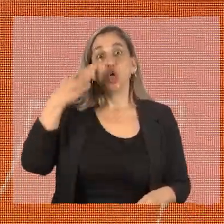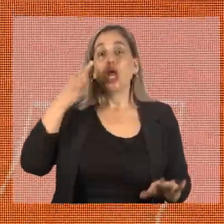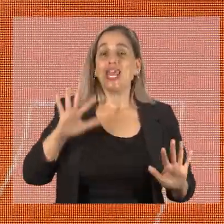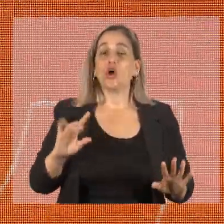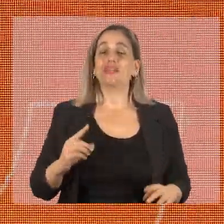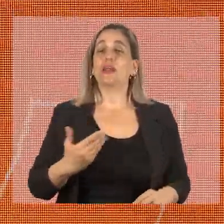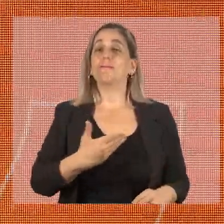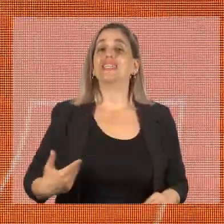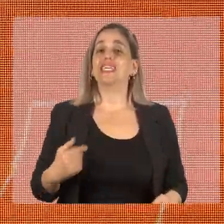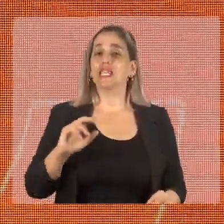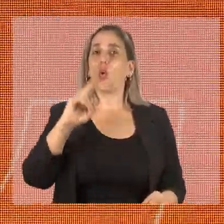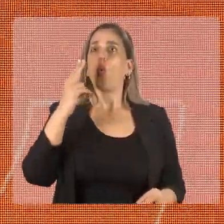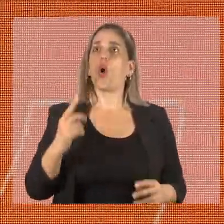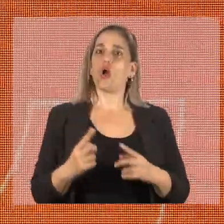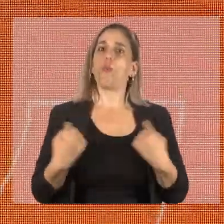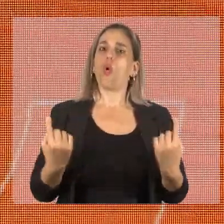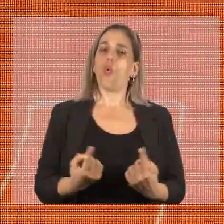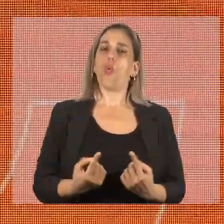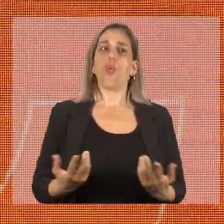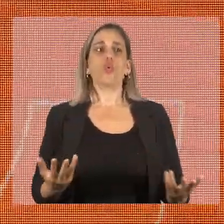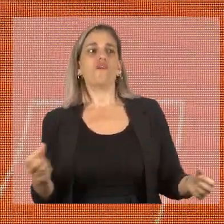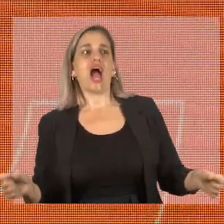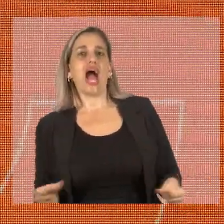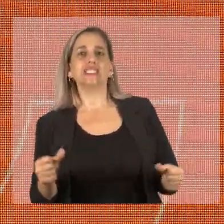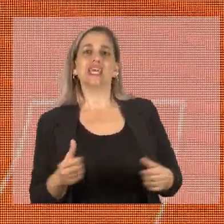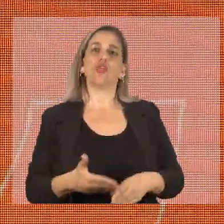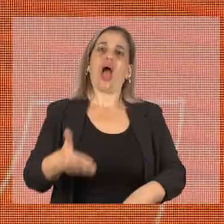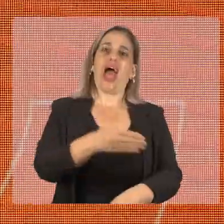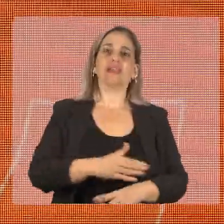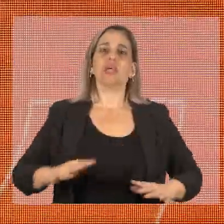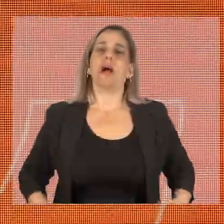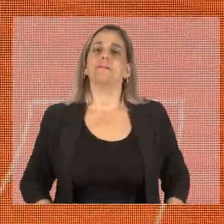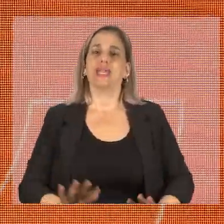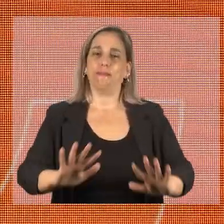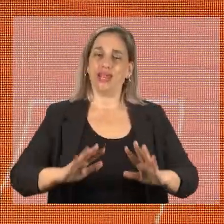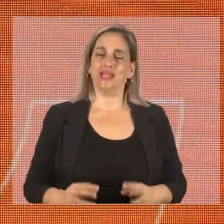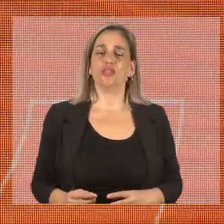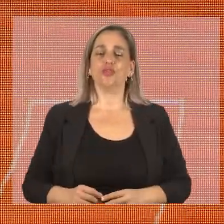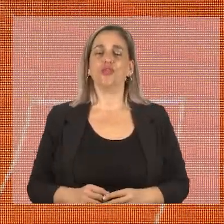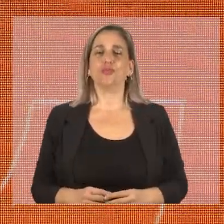para ser presidente de la República es como que uno se va haciendo el traje antes.